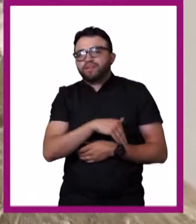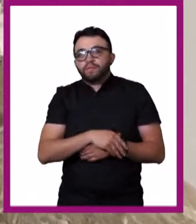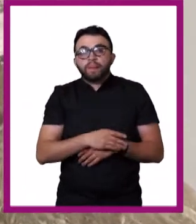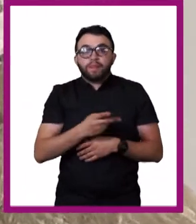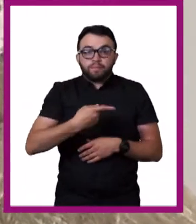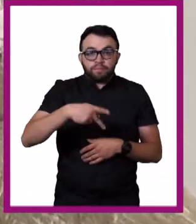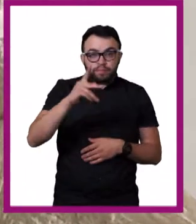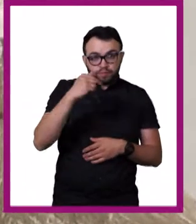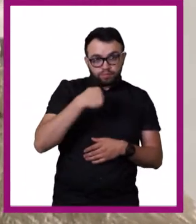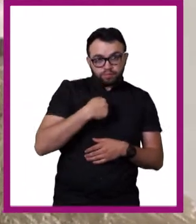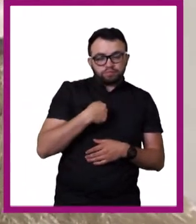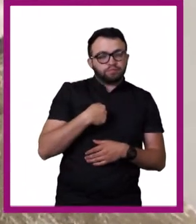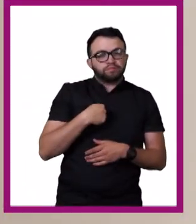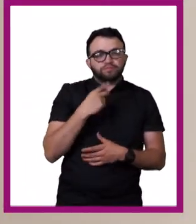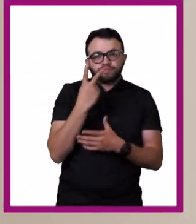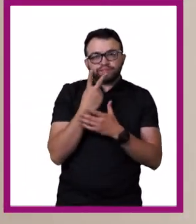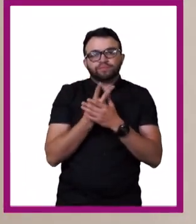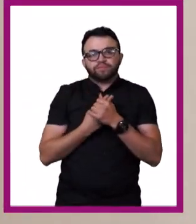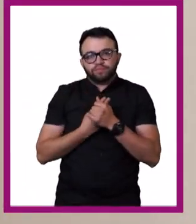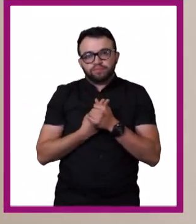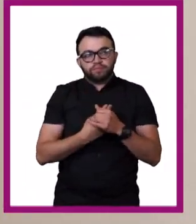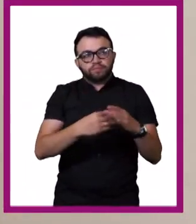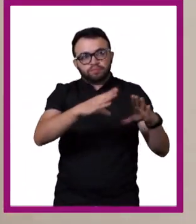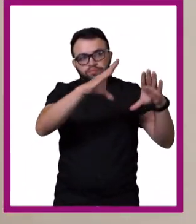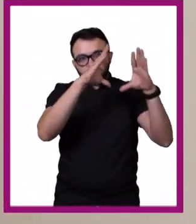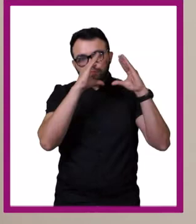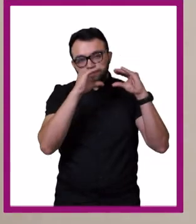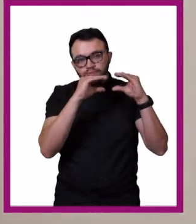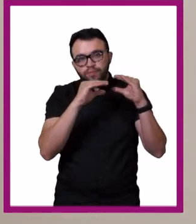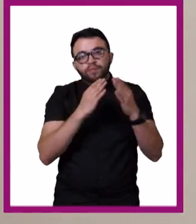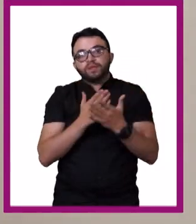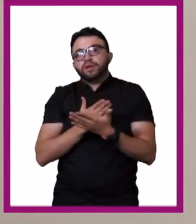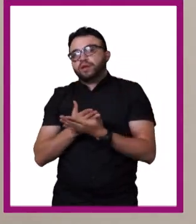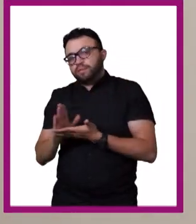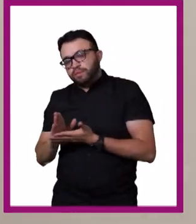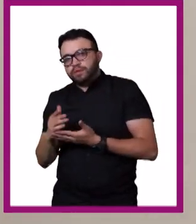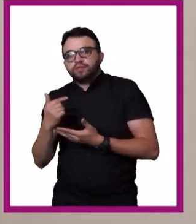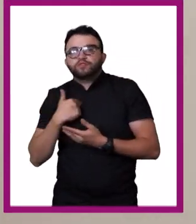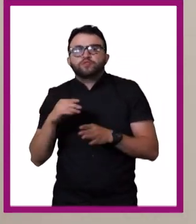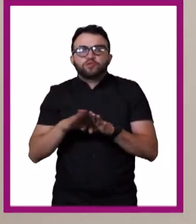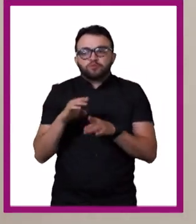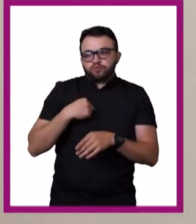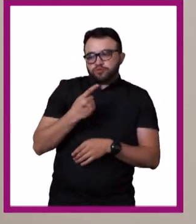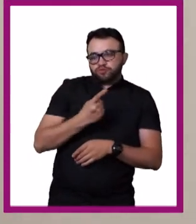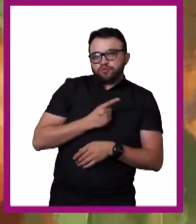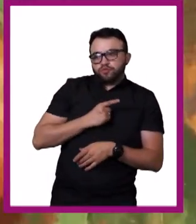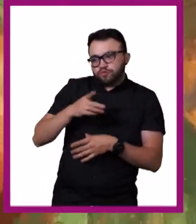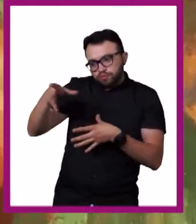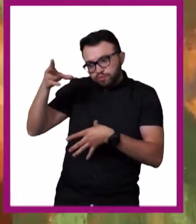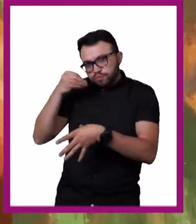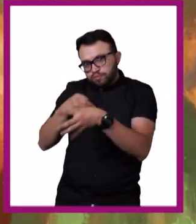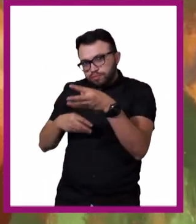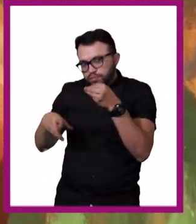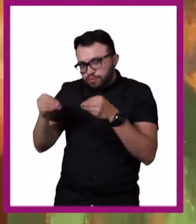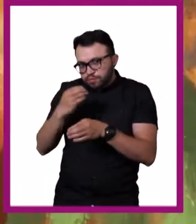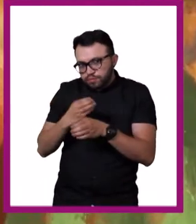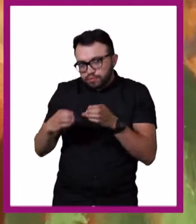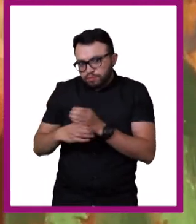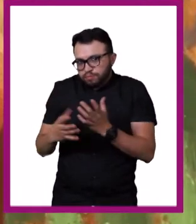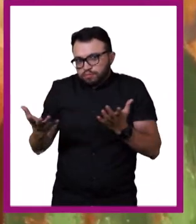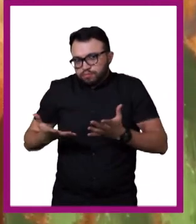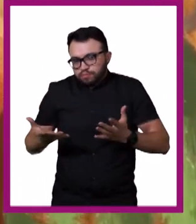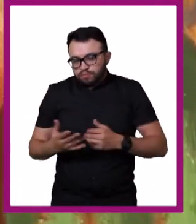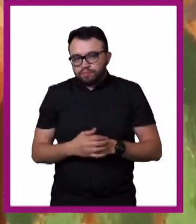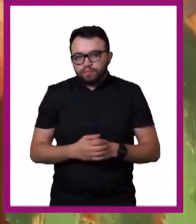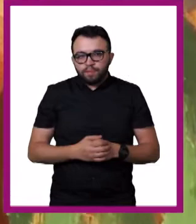creo que fue ambas partes. Por un lado, mi parte personal, mis necesidades personales, y por otro